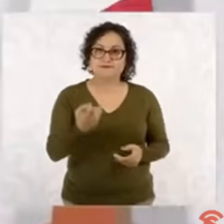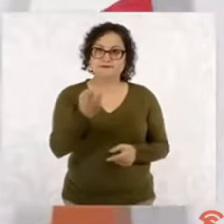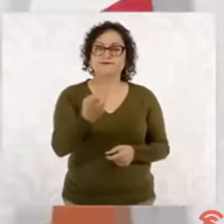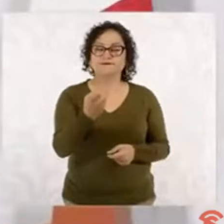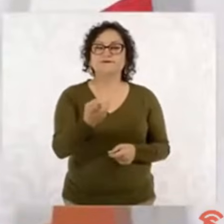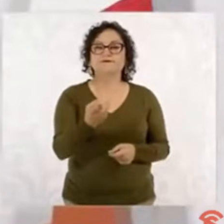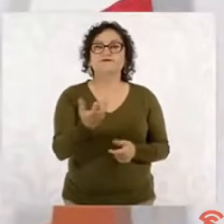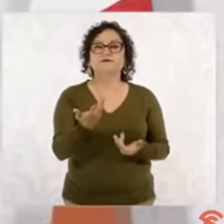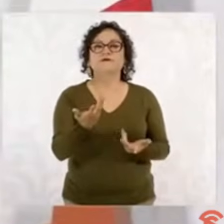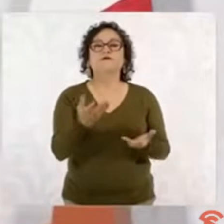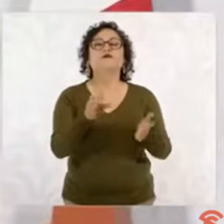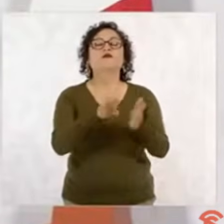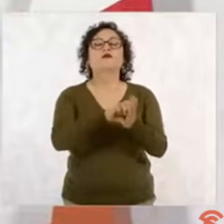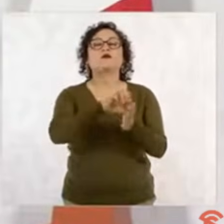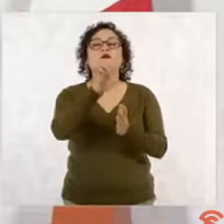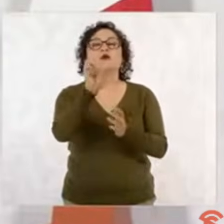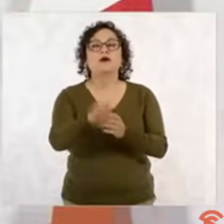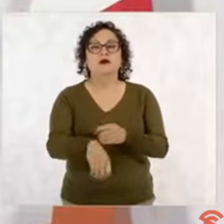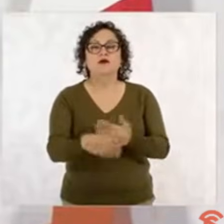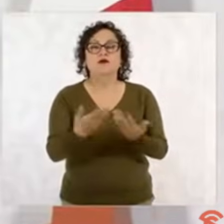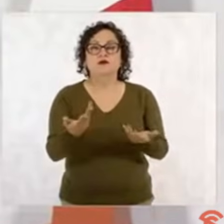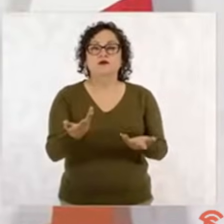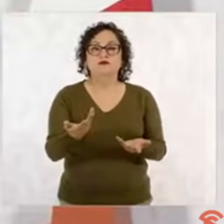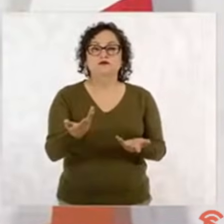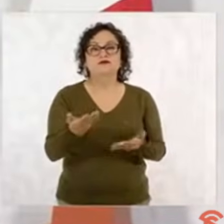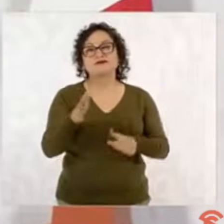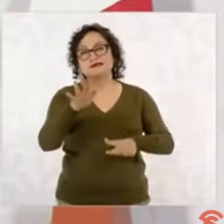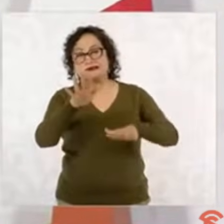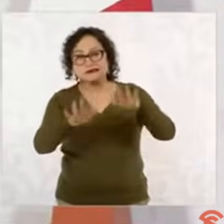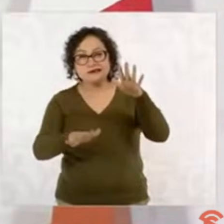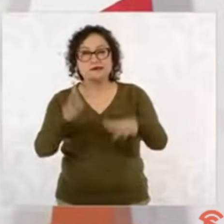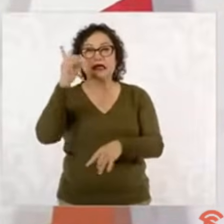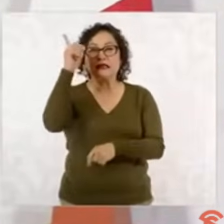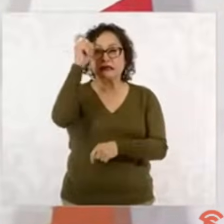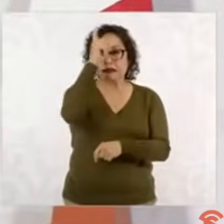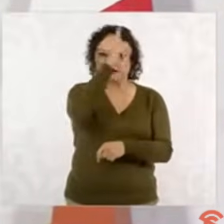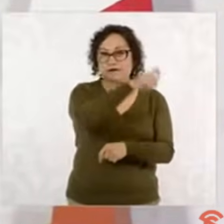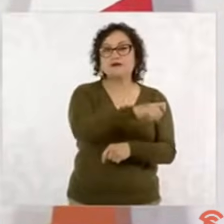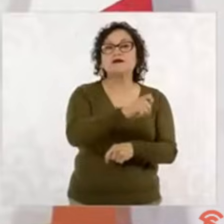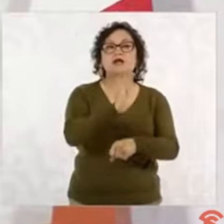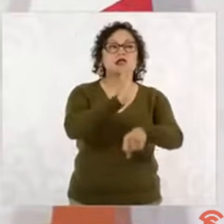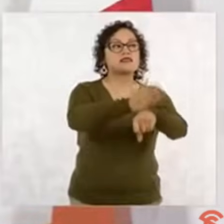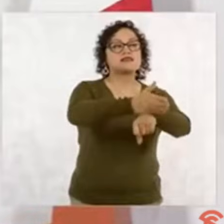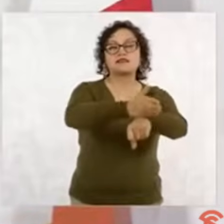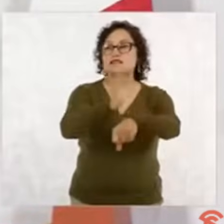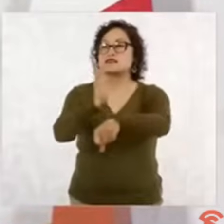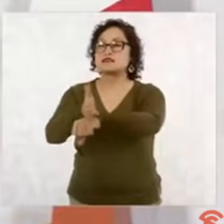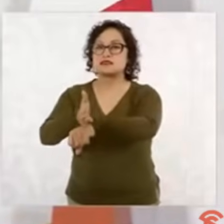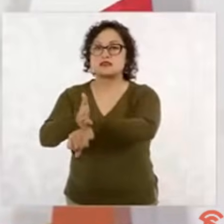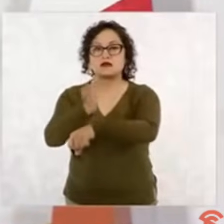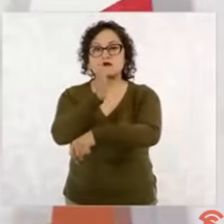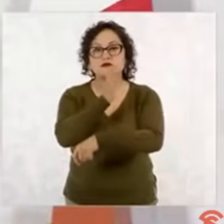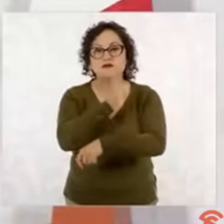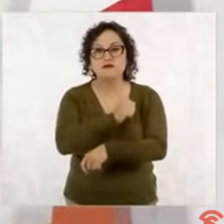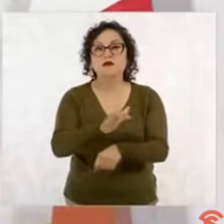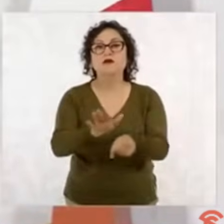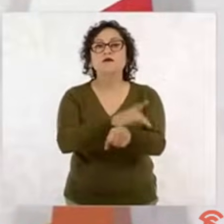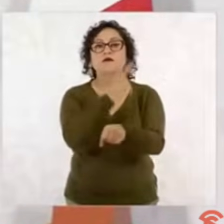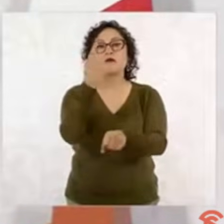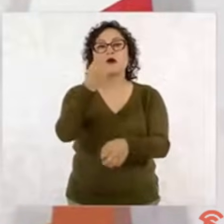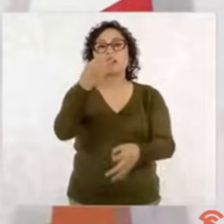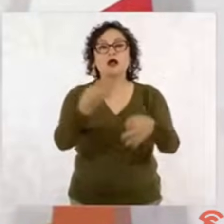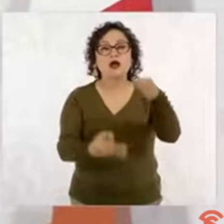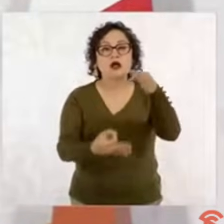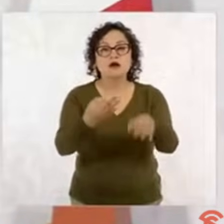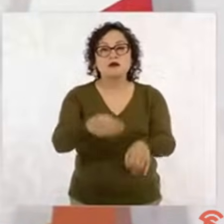de lo sofisticado que son los sistemas, pero a veces no se pueden llevar a cabo las sanciones porque los procedimientos son muy laxos y se incrementan